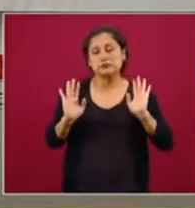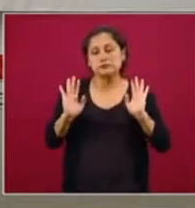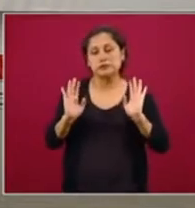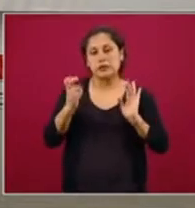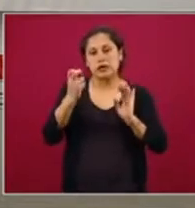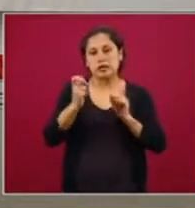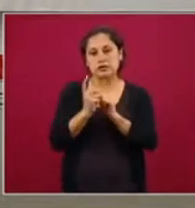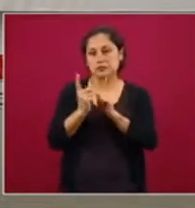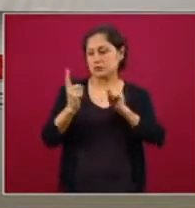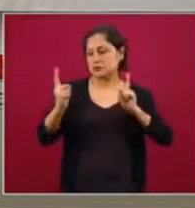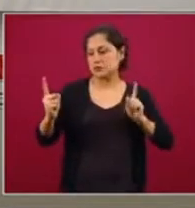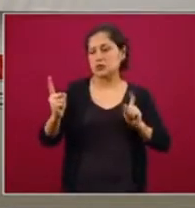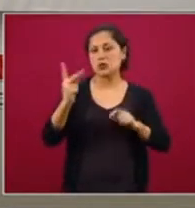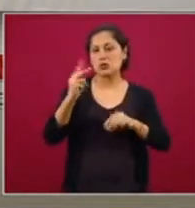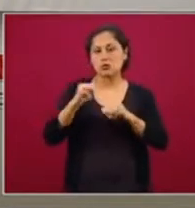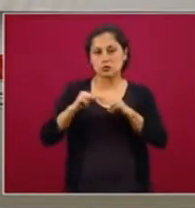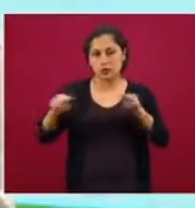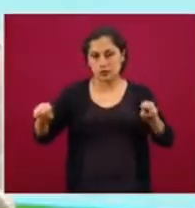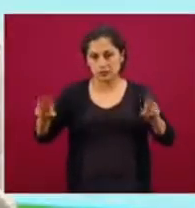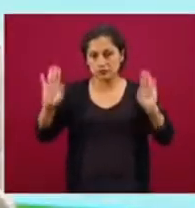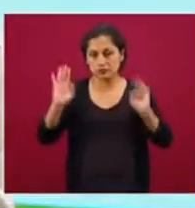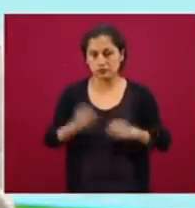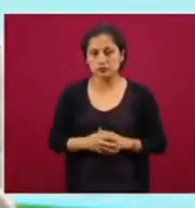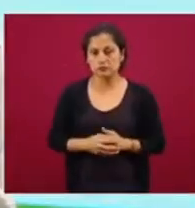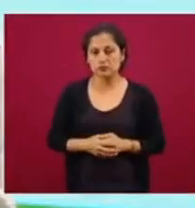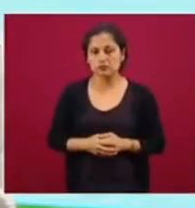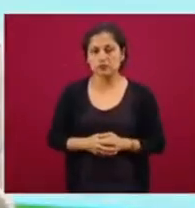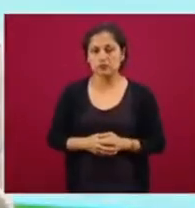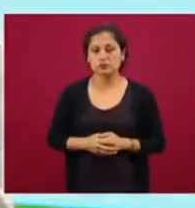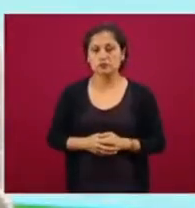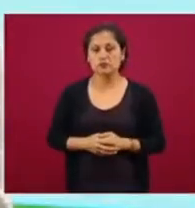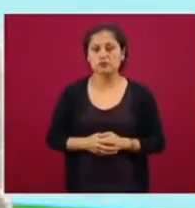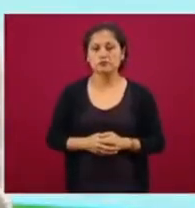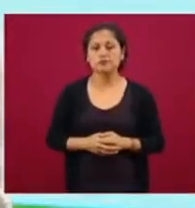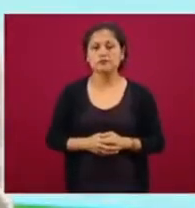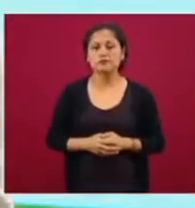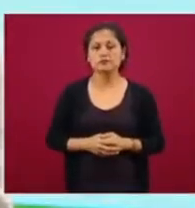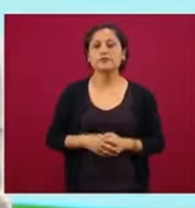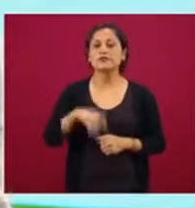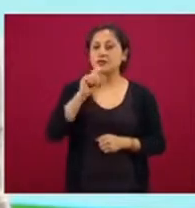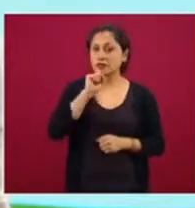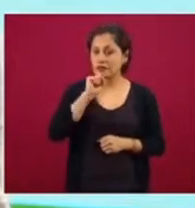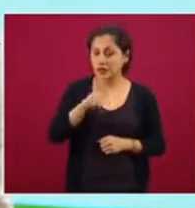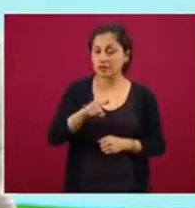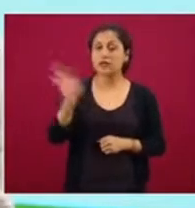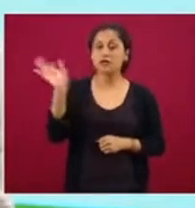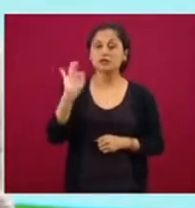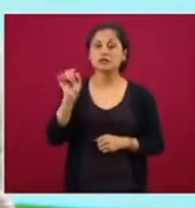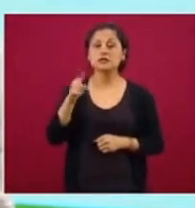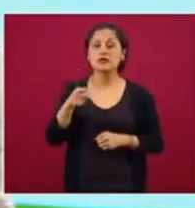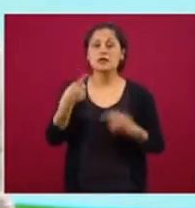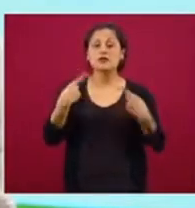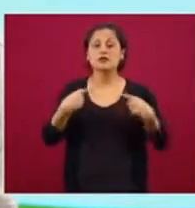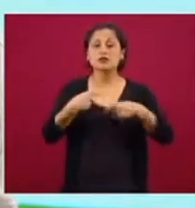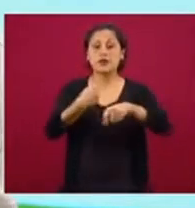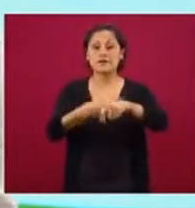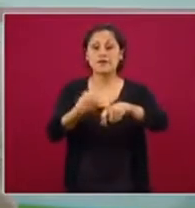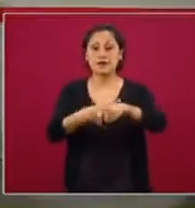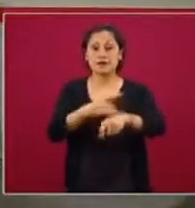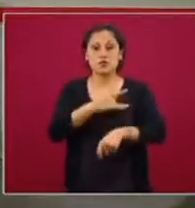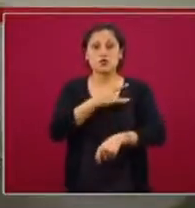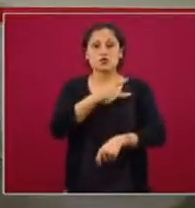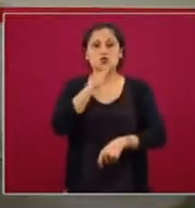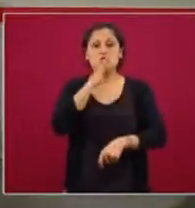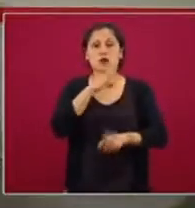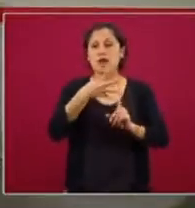sana distancia como criterio, y si ocurrió en el periodo de contagiosidad. Usemos el